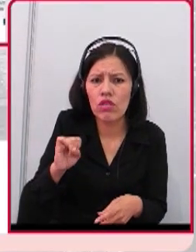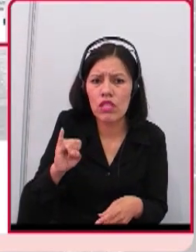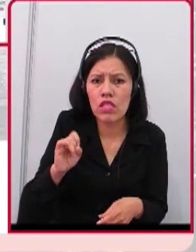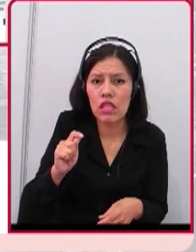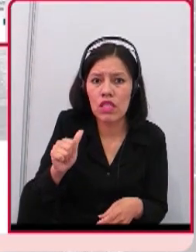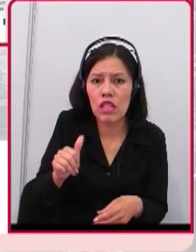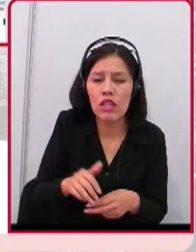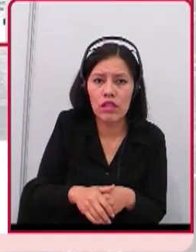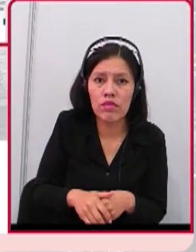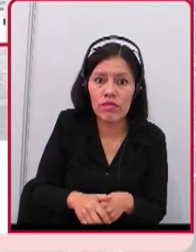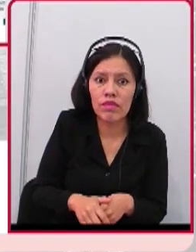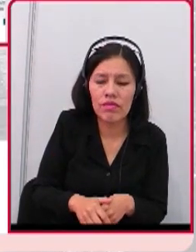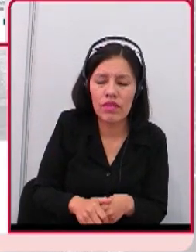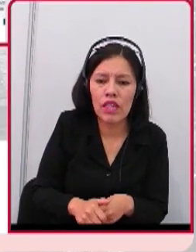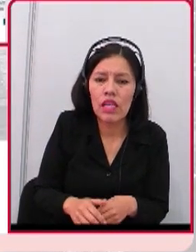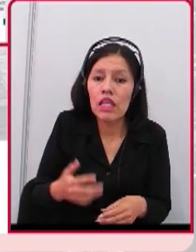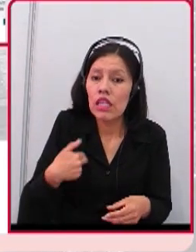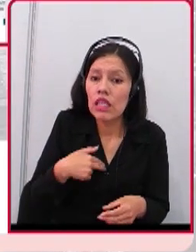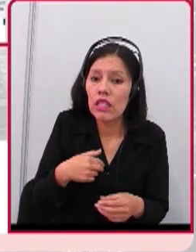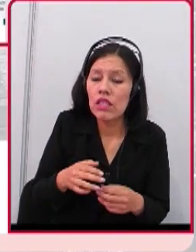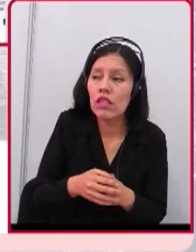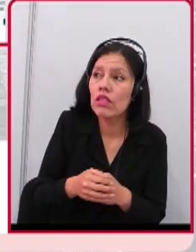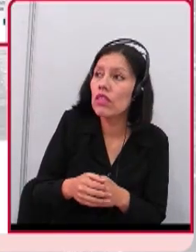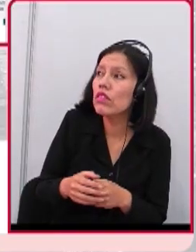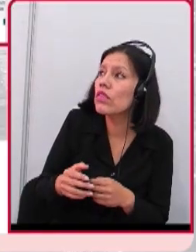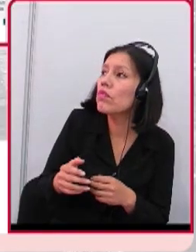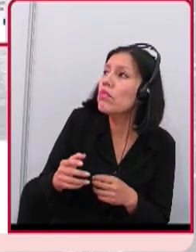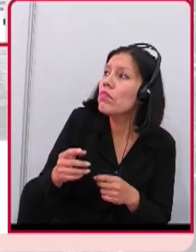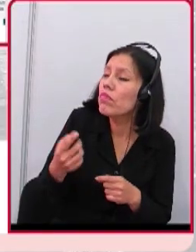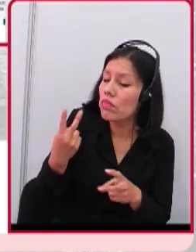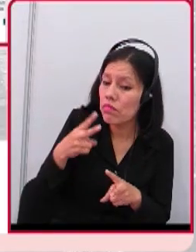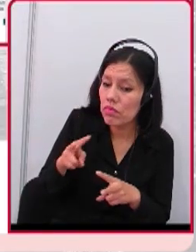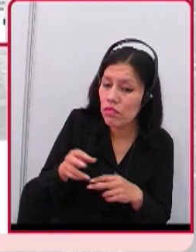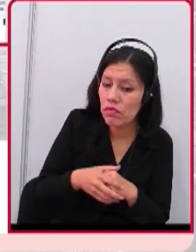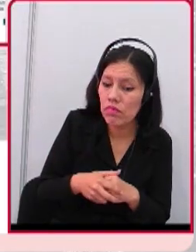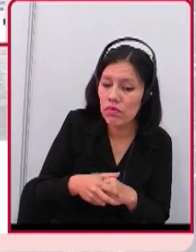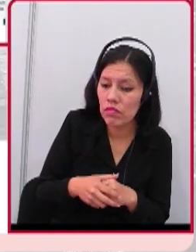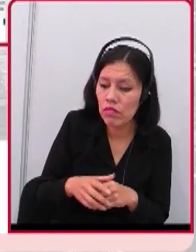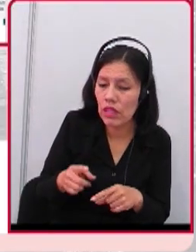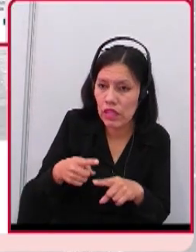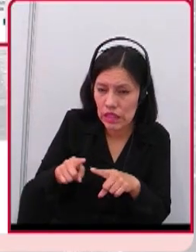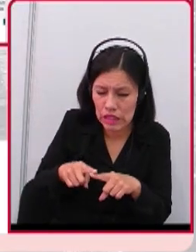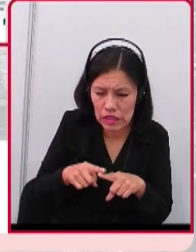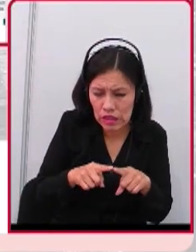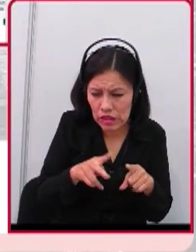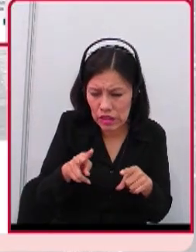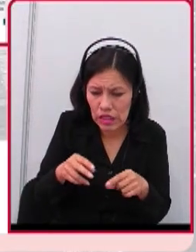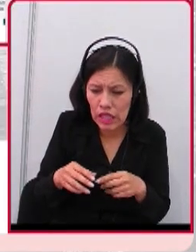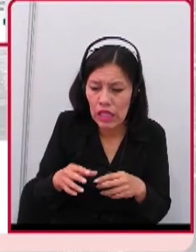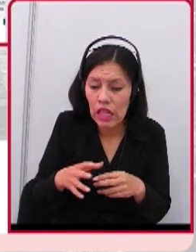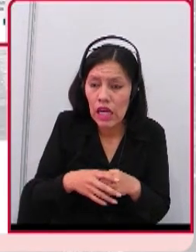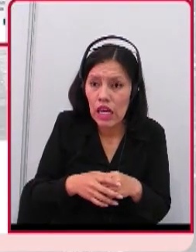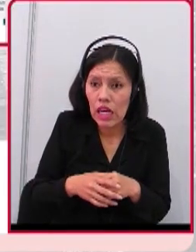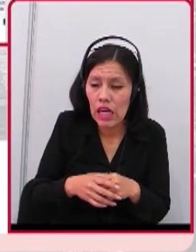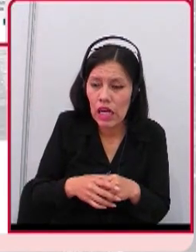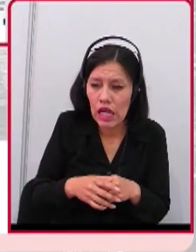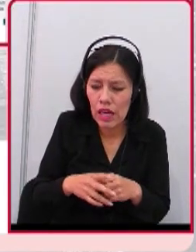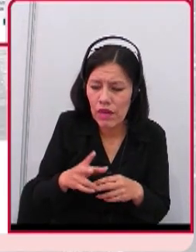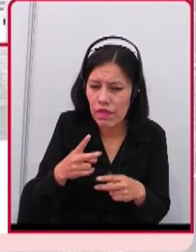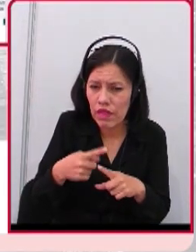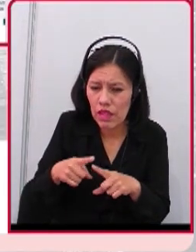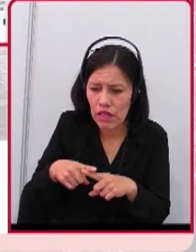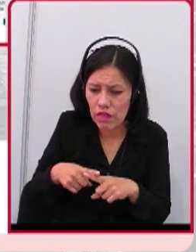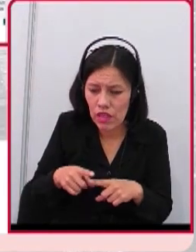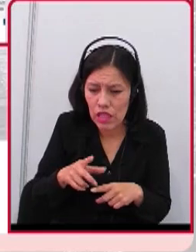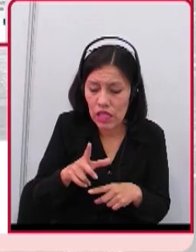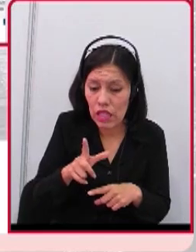tomar muestras a partir de los taladros exploratorios, lo cual a través de las lecturas del Terraspec y con un procesamiento posterior